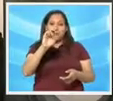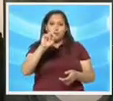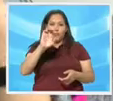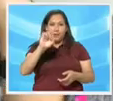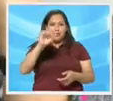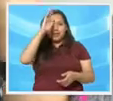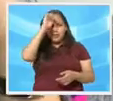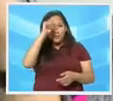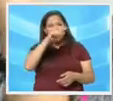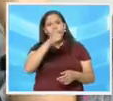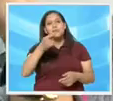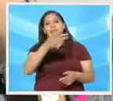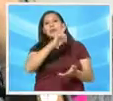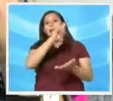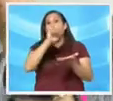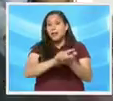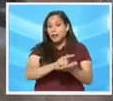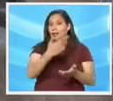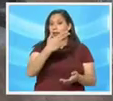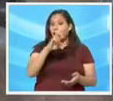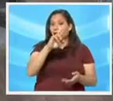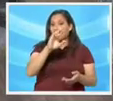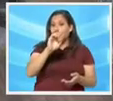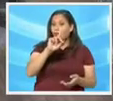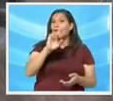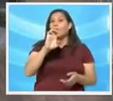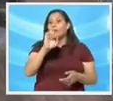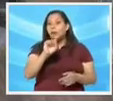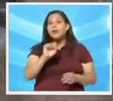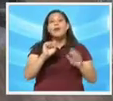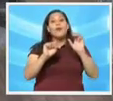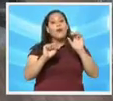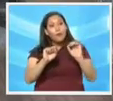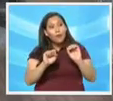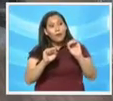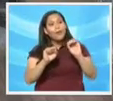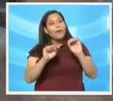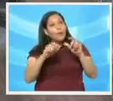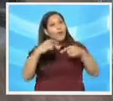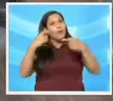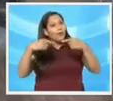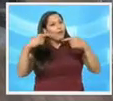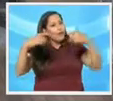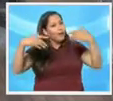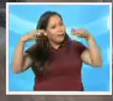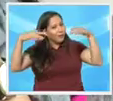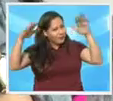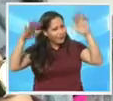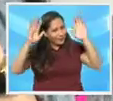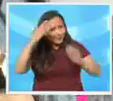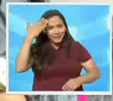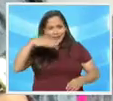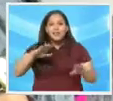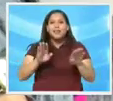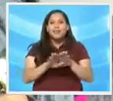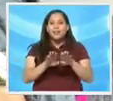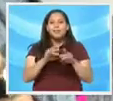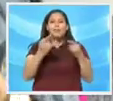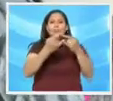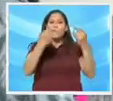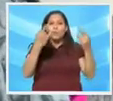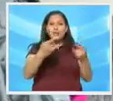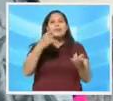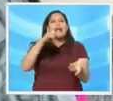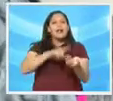popular mexicano, Sí. La Ley de Herodes, Ta- o... ta, ta, ta, o- ta, ta, sí, sí, sí. exacto, bueno, así que imagínense cómo vienen los cuentos.